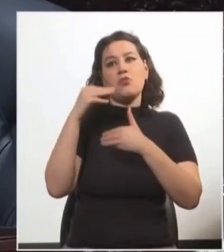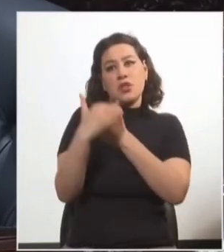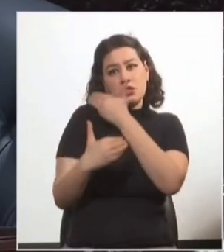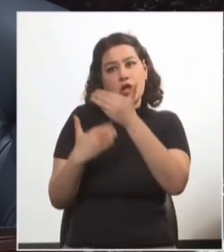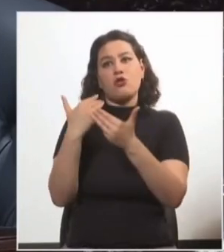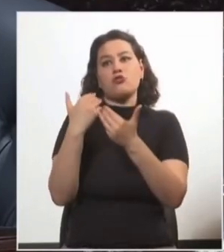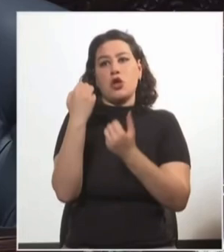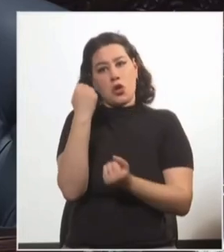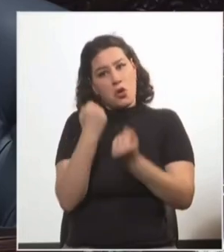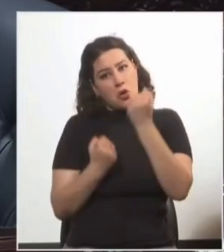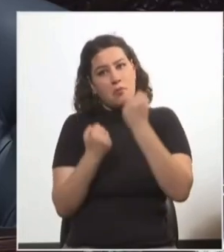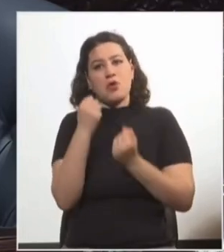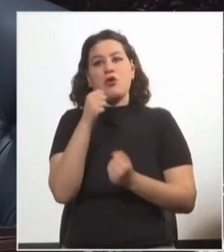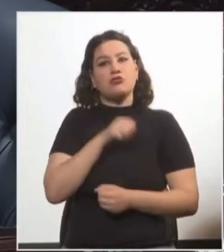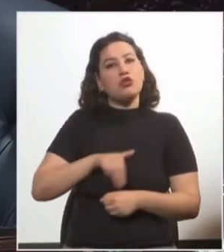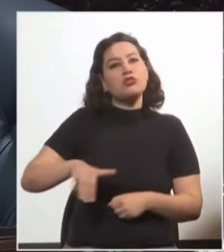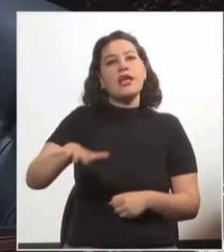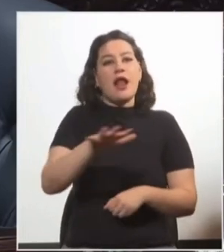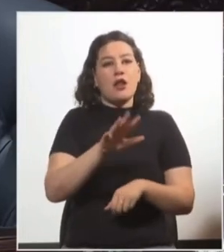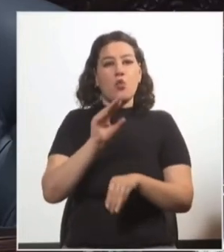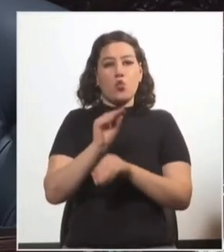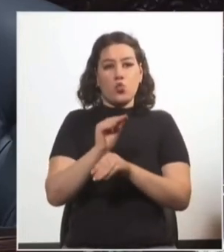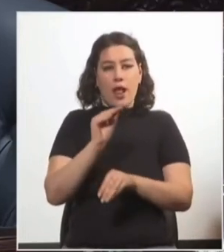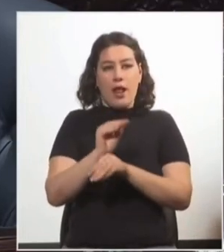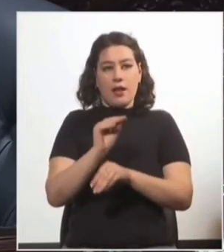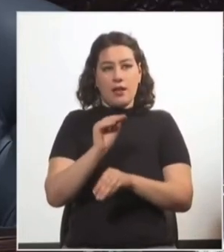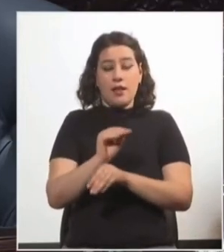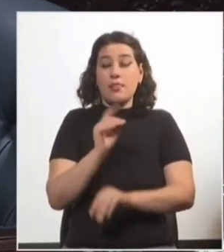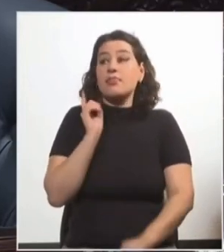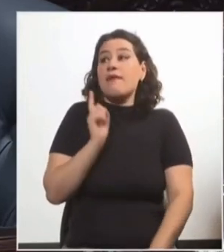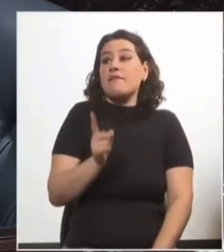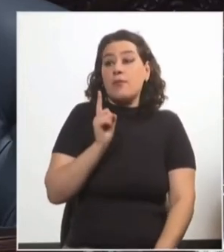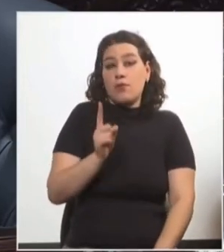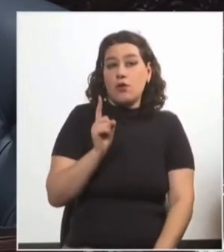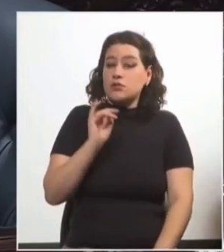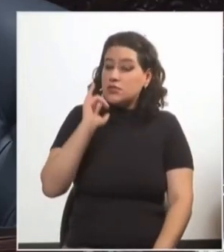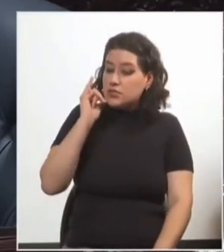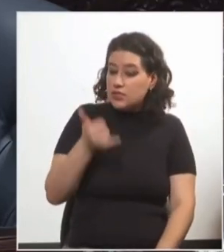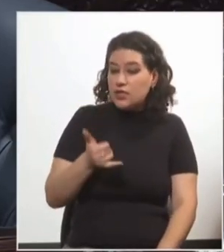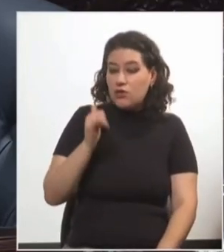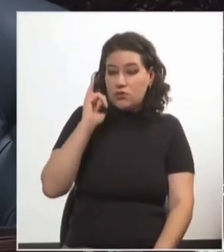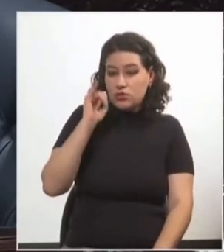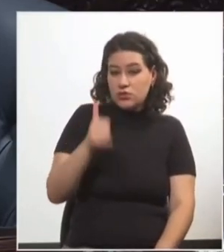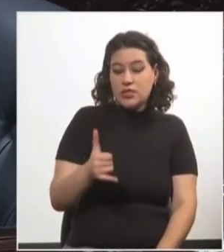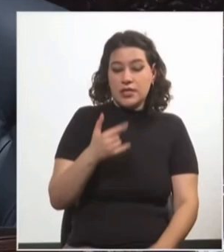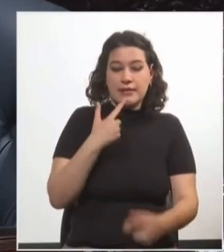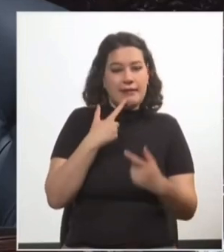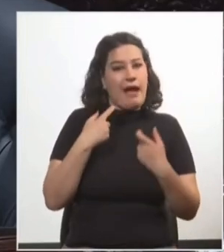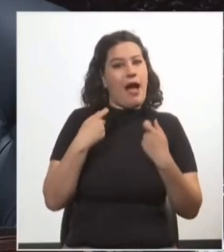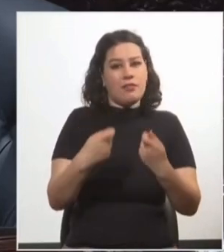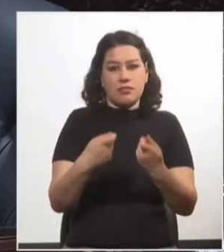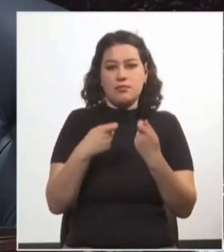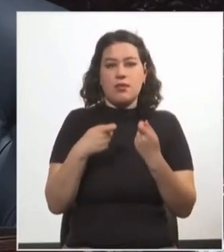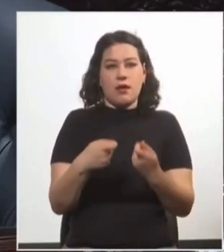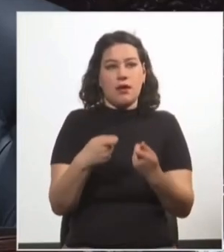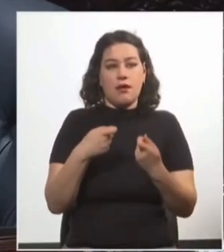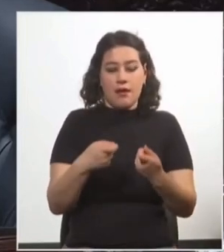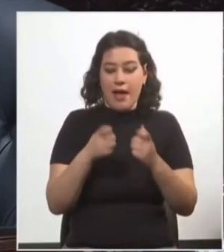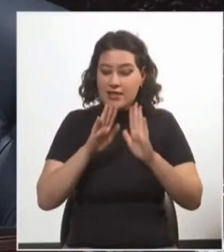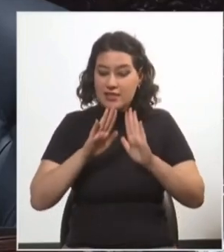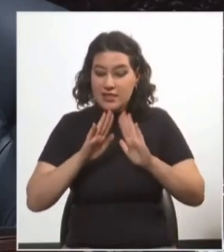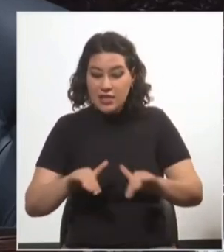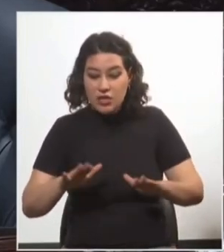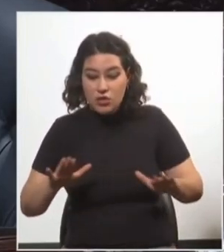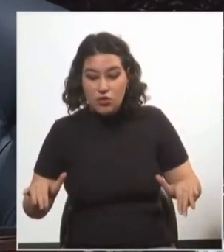económico, social, cultural de la sociedad. Hay que apuntar sin duda al gasto vinculado a la infancia,